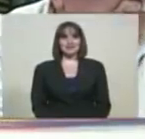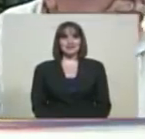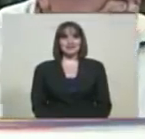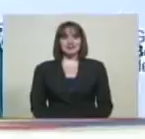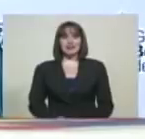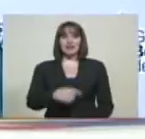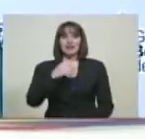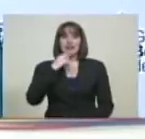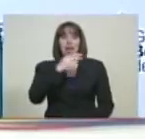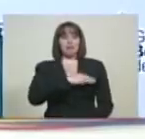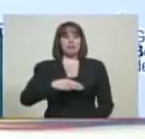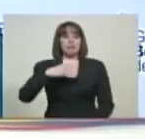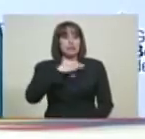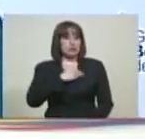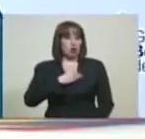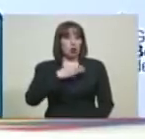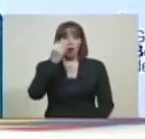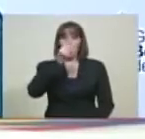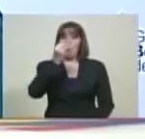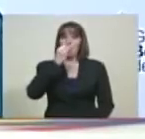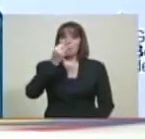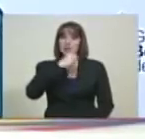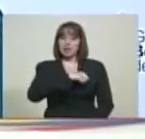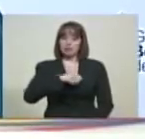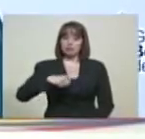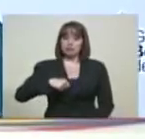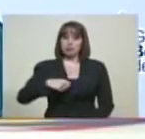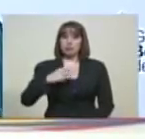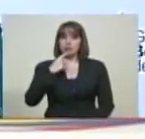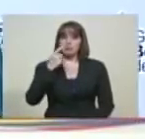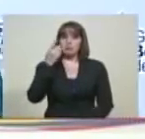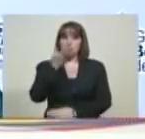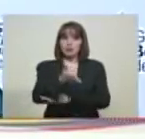de la gran misión abastecimiento soberano debe emitirse